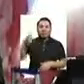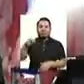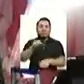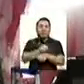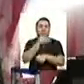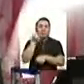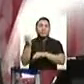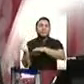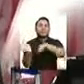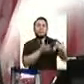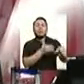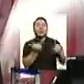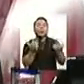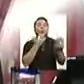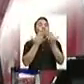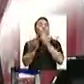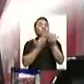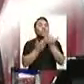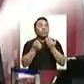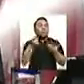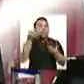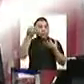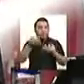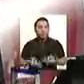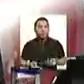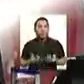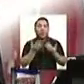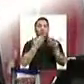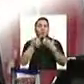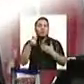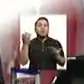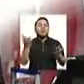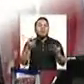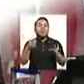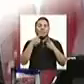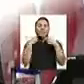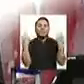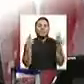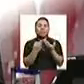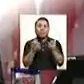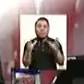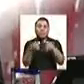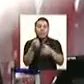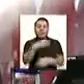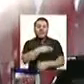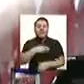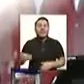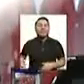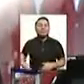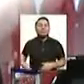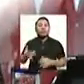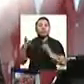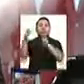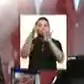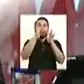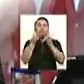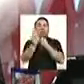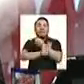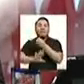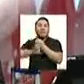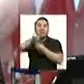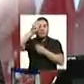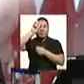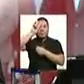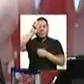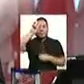Vamos a cambiar de tema para hablar de un diálogo abierto y sincero. ¿Qué es lo que se destacó de la reunión entre los ministros de Relaciones Exteriores y de Defensa del Perú